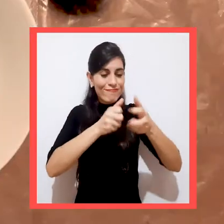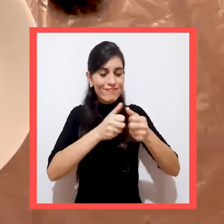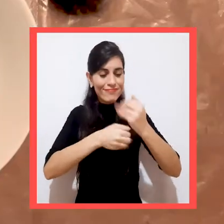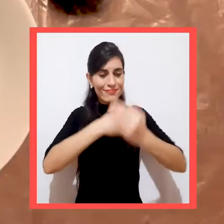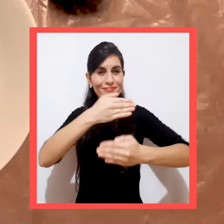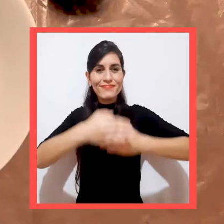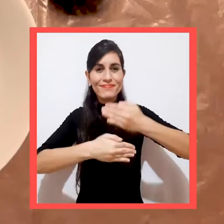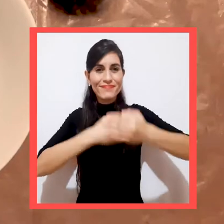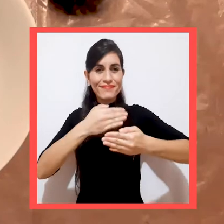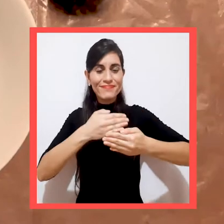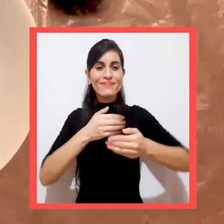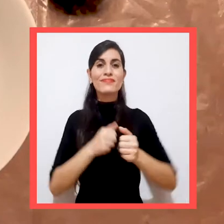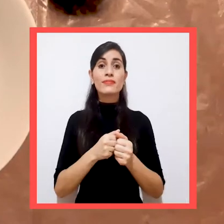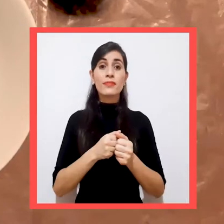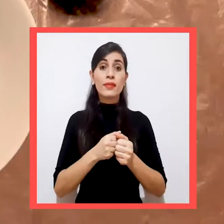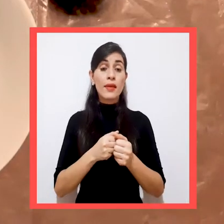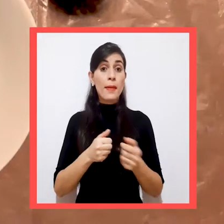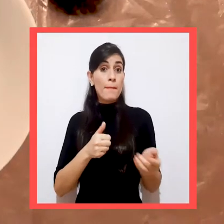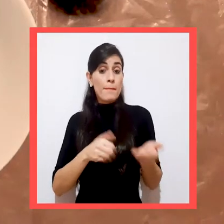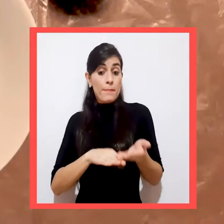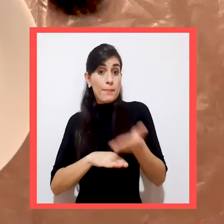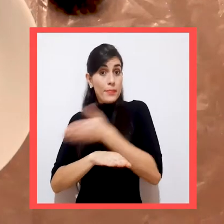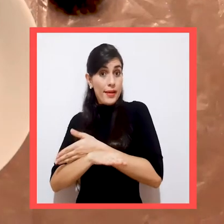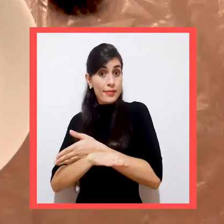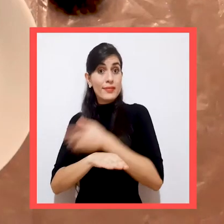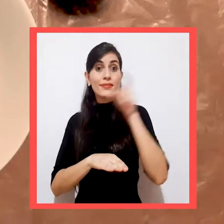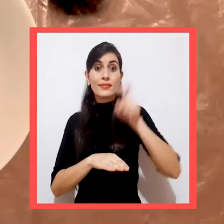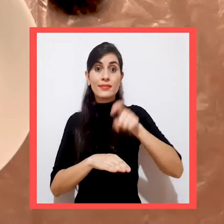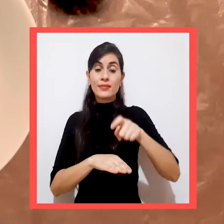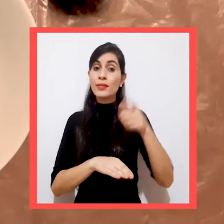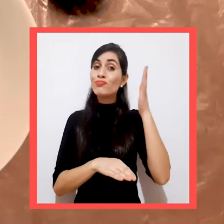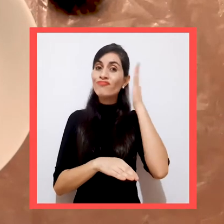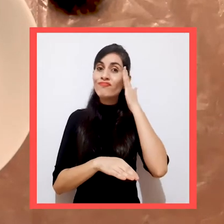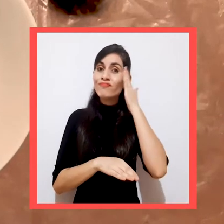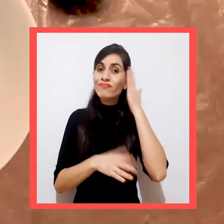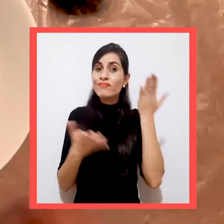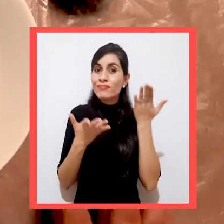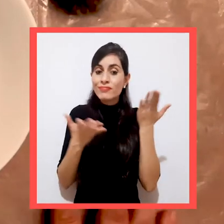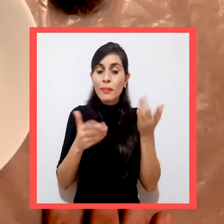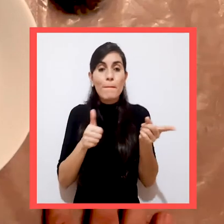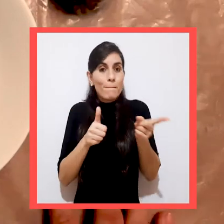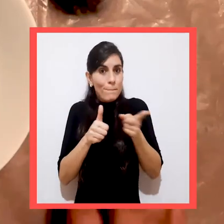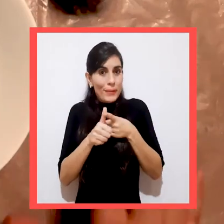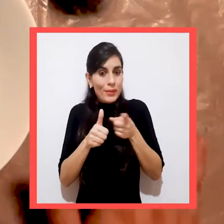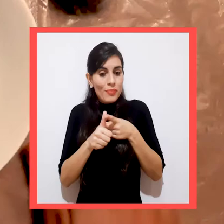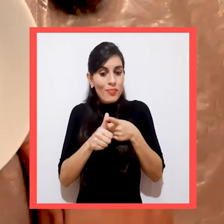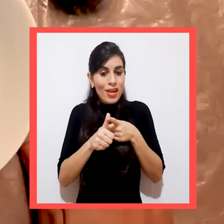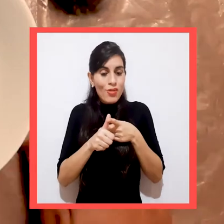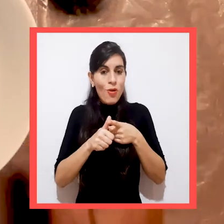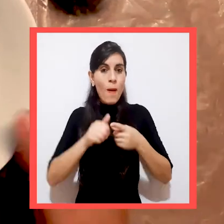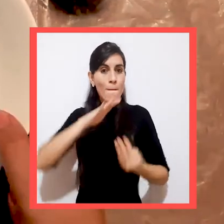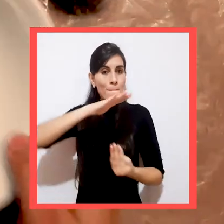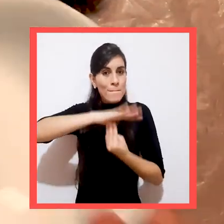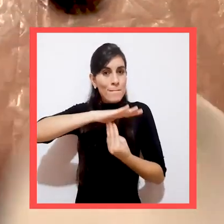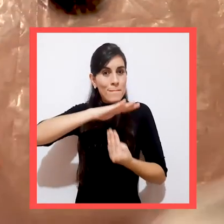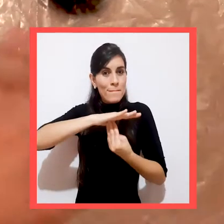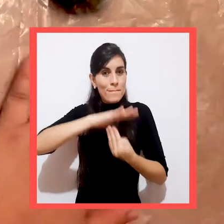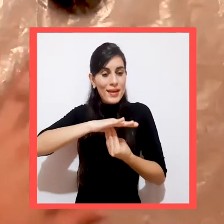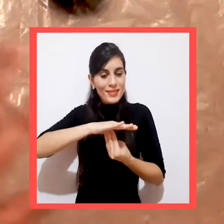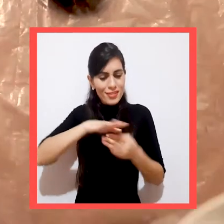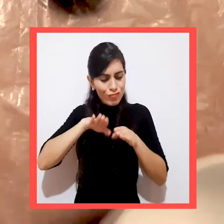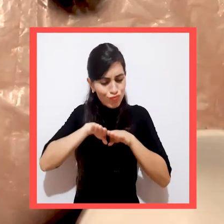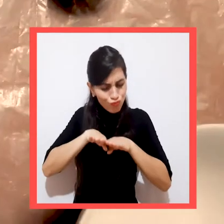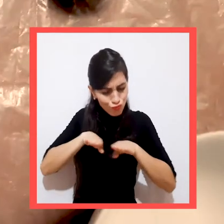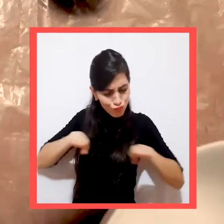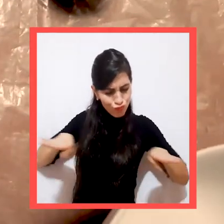Antes de comenzar a mezclar todos los ingredientes, debemos tener en cuenta que hay que forrar nuestra mesa o superficie